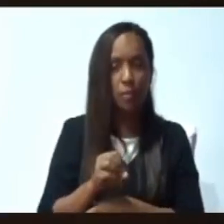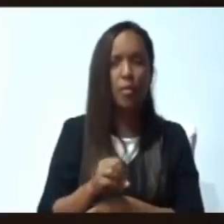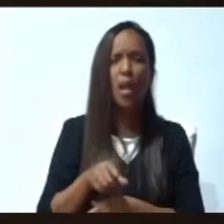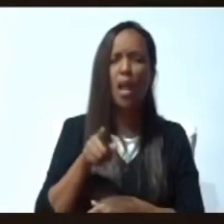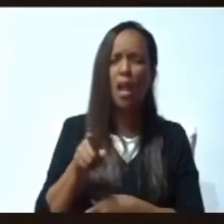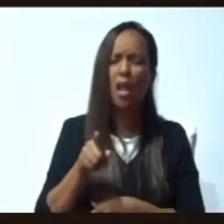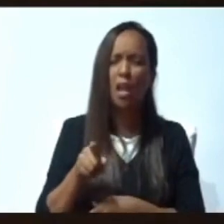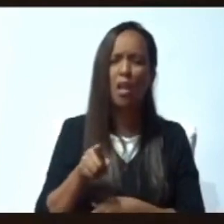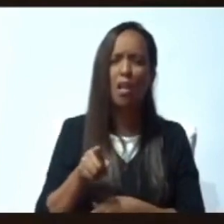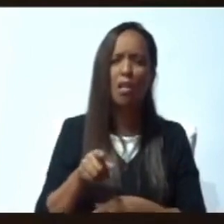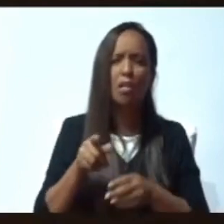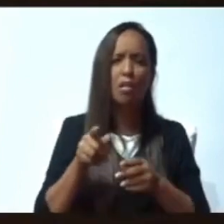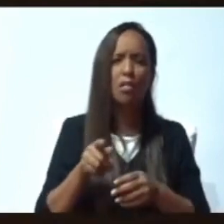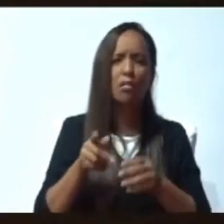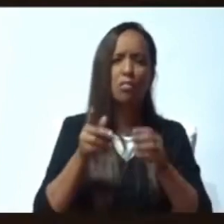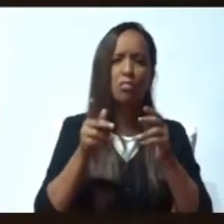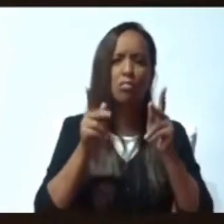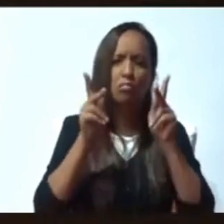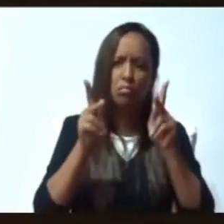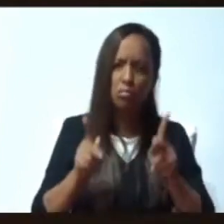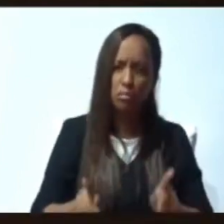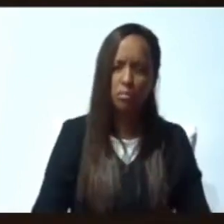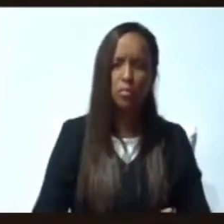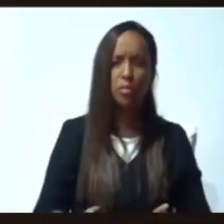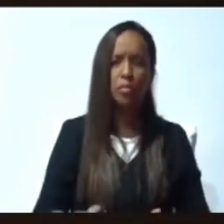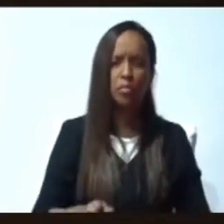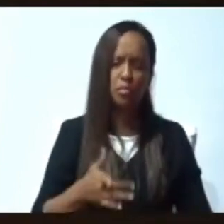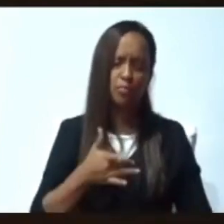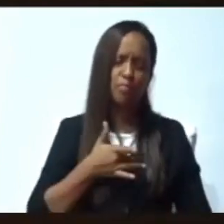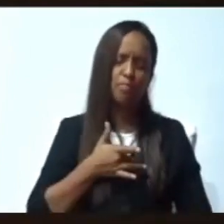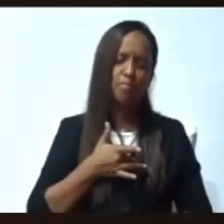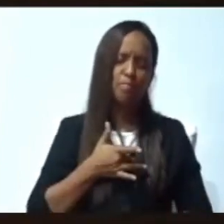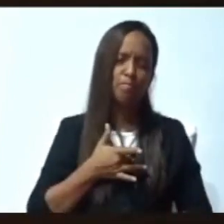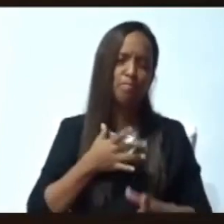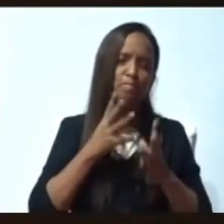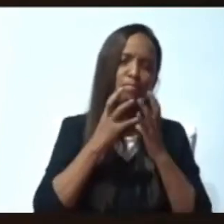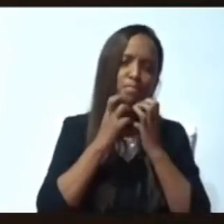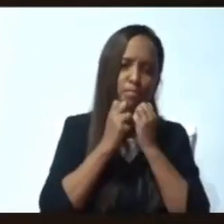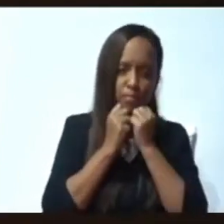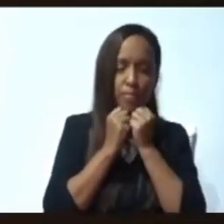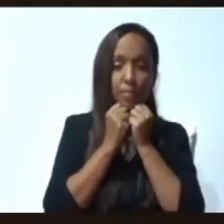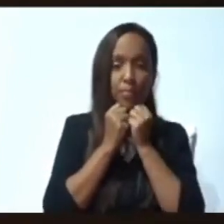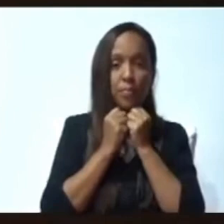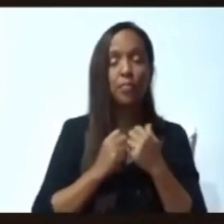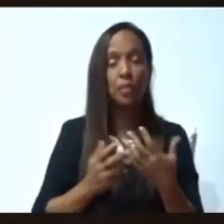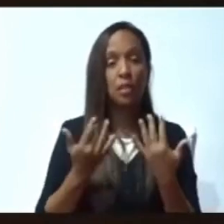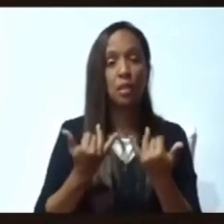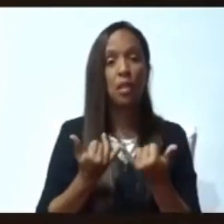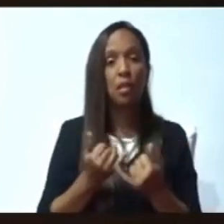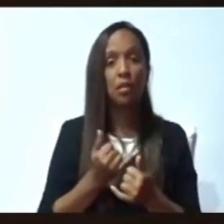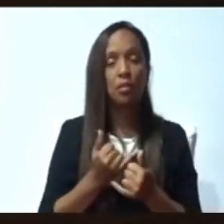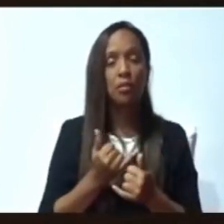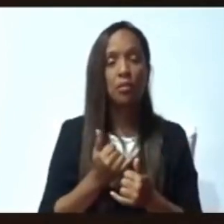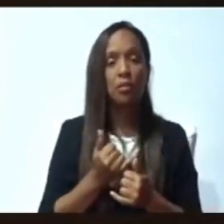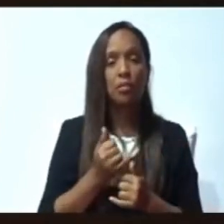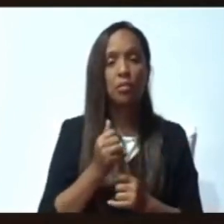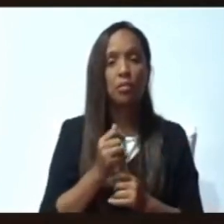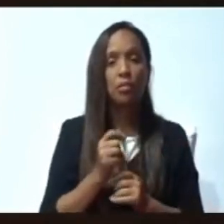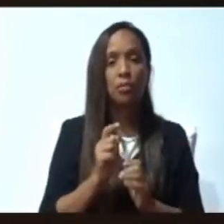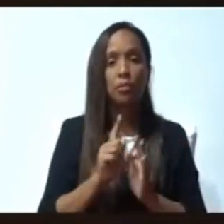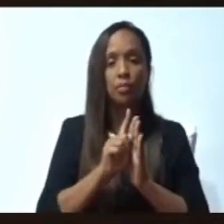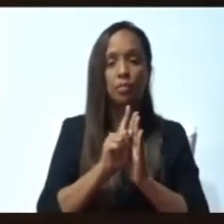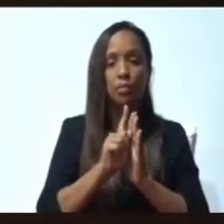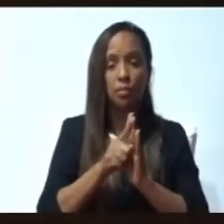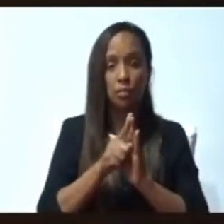querer. Y a partir de este momento guardamos un minuto de silencio a la memoria